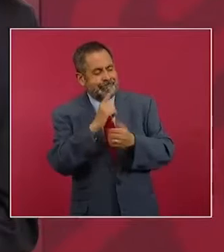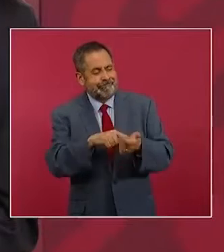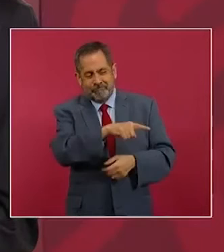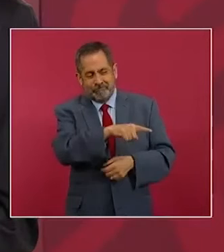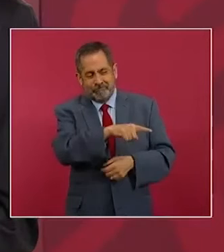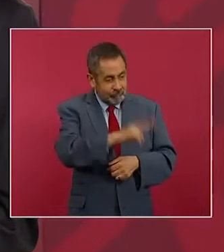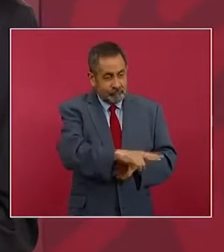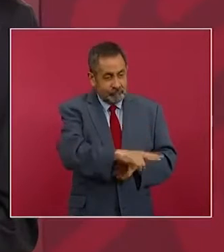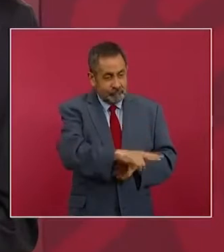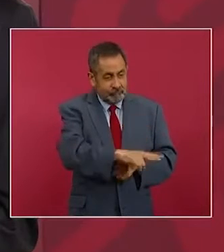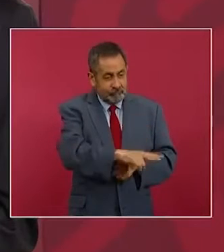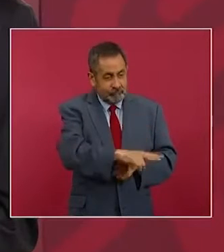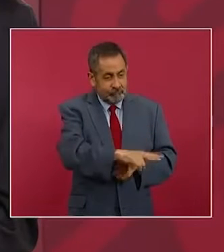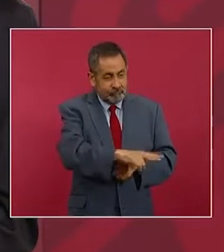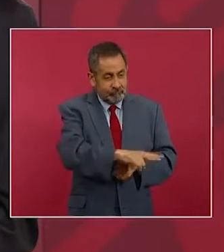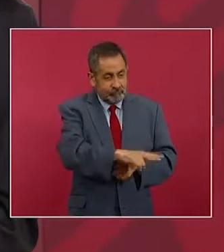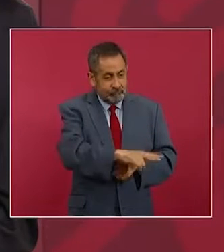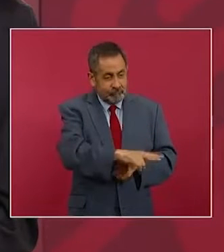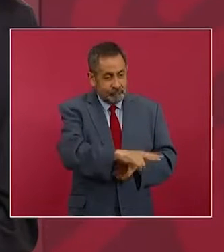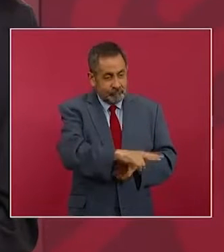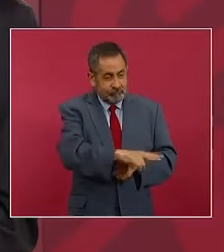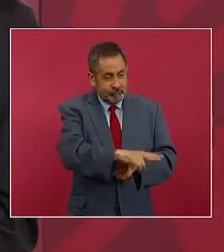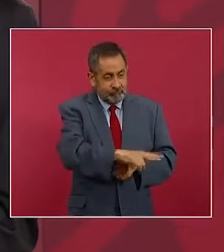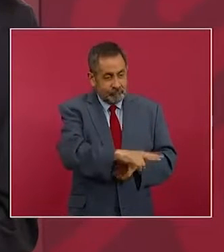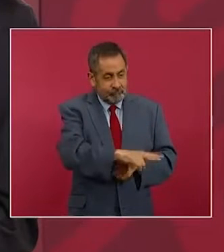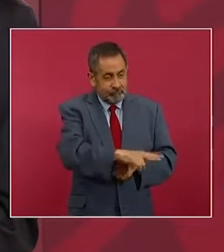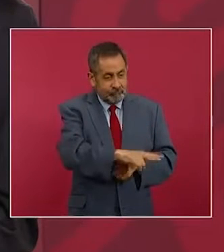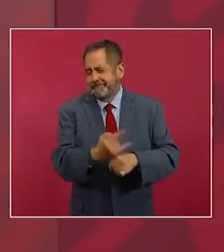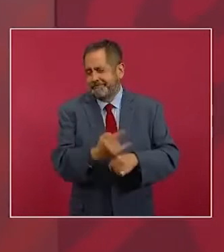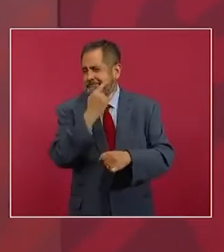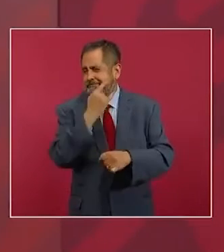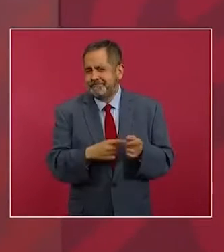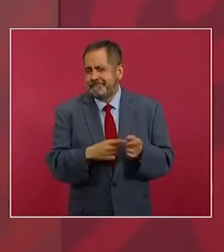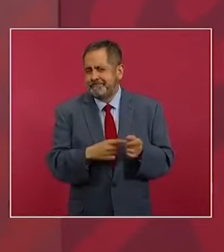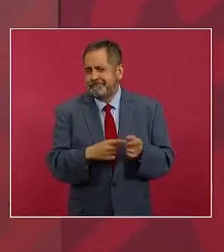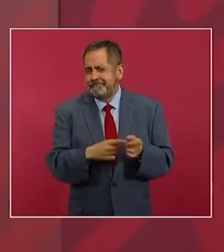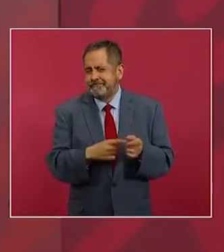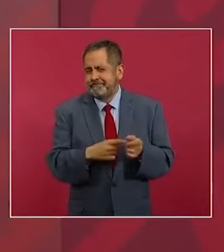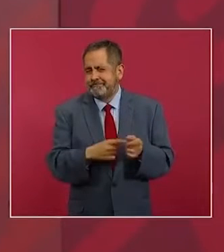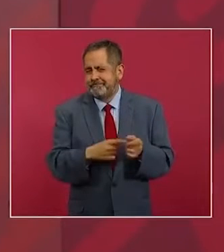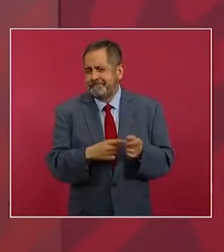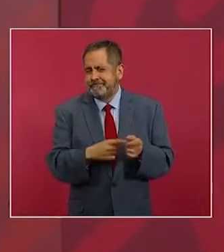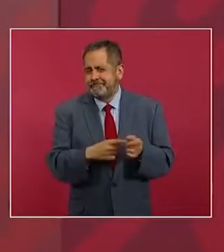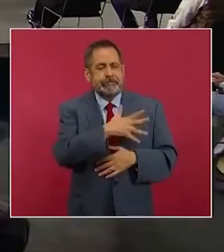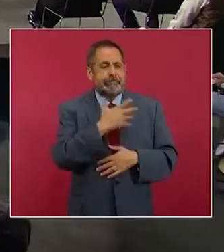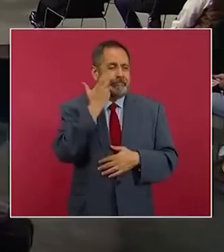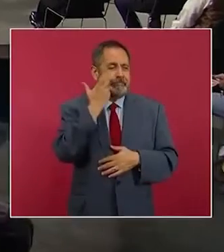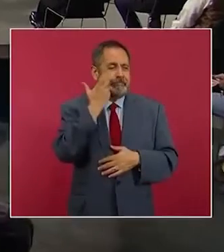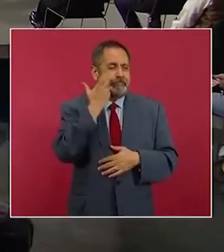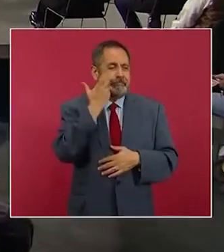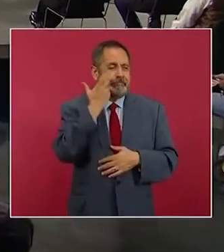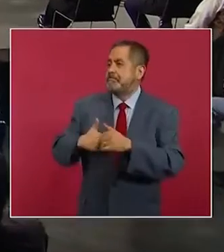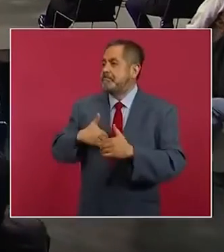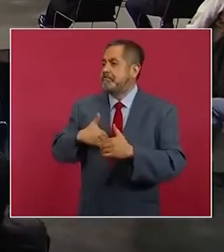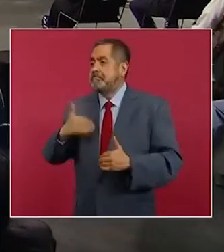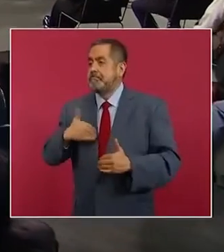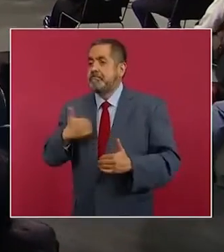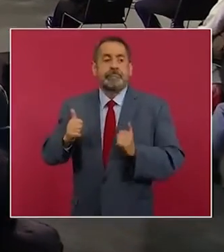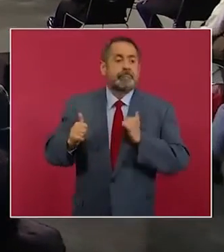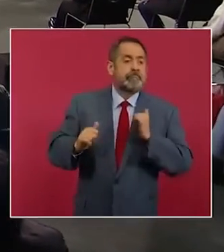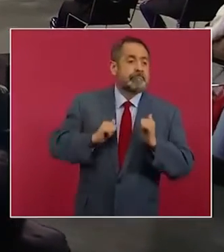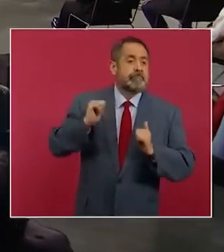protestar en contra de los proyectos de su gobierno. López Obrador reiteró que lo único que hace la mayoría de los medios